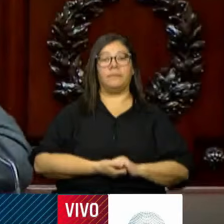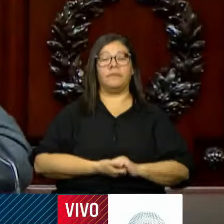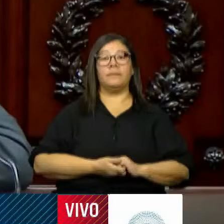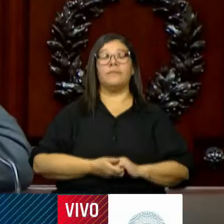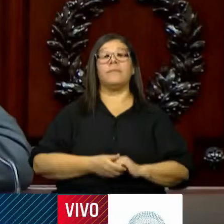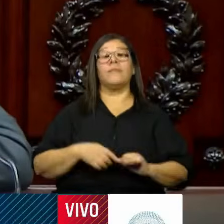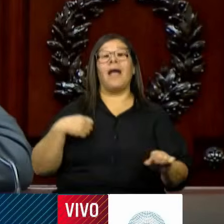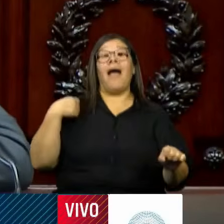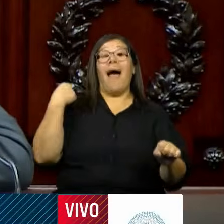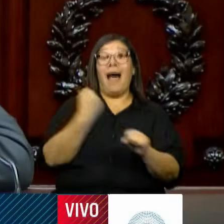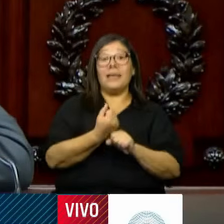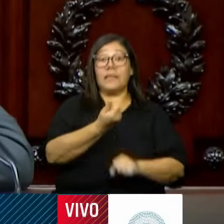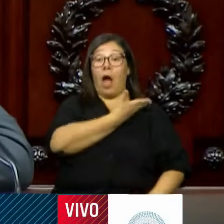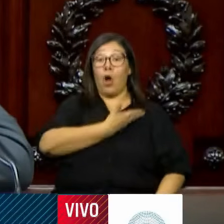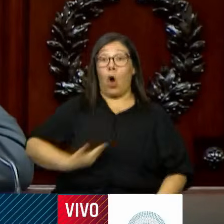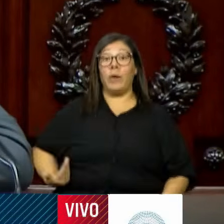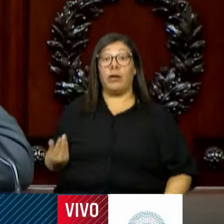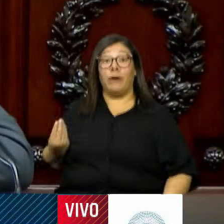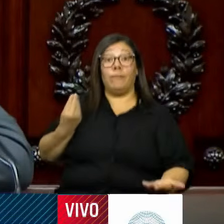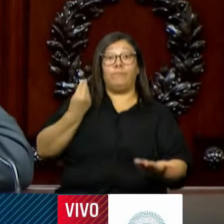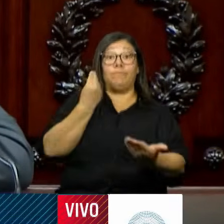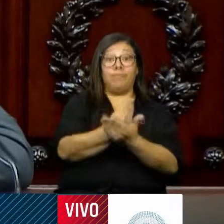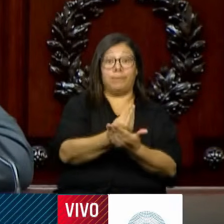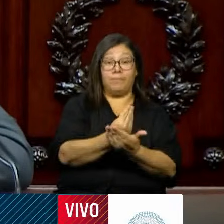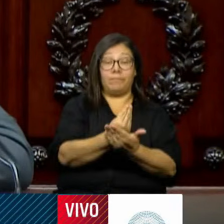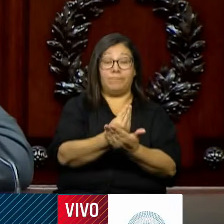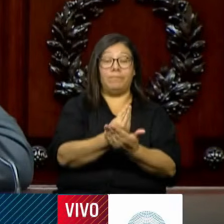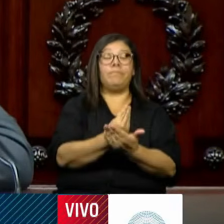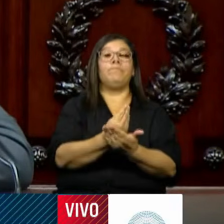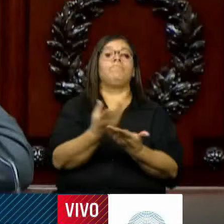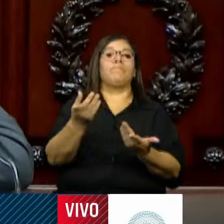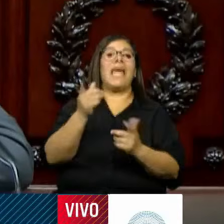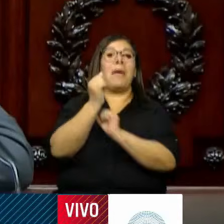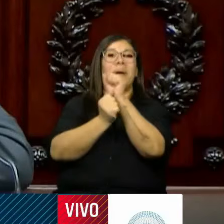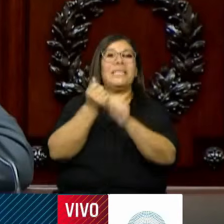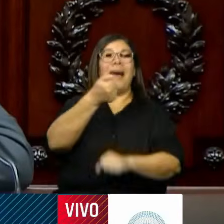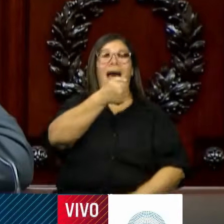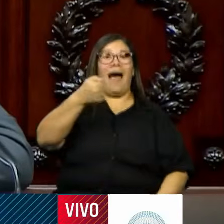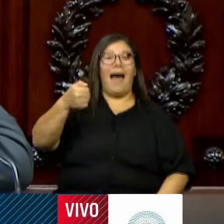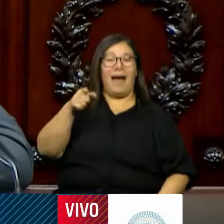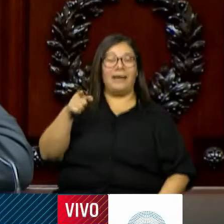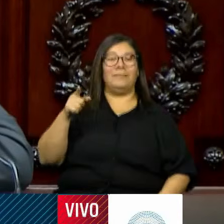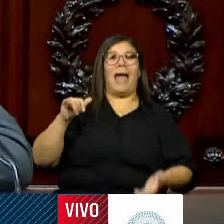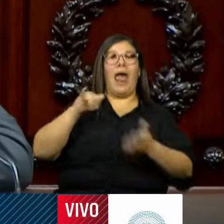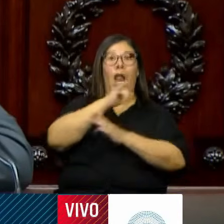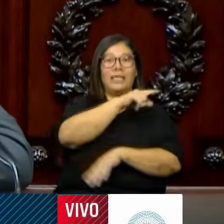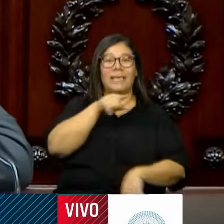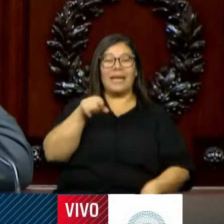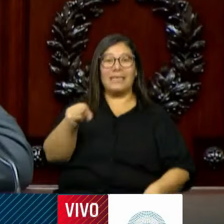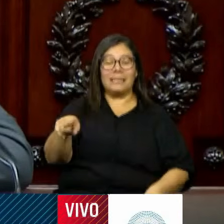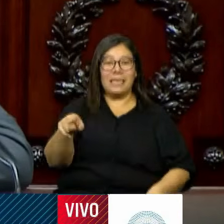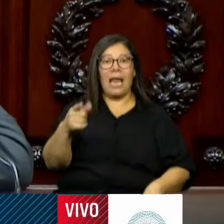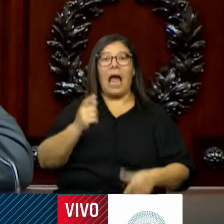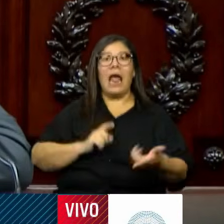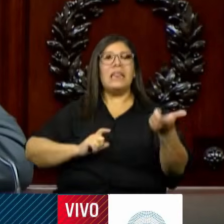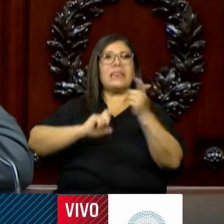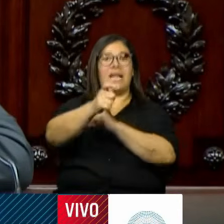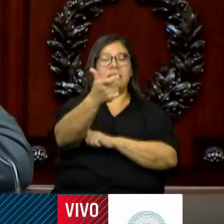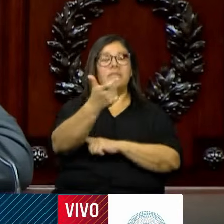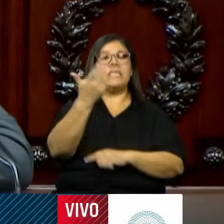Hasta la llegada de este gobierno, la empresa le costó a los argentinos más de 8.000 millones de dólares en transferencias directas del